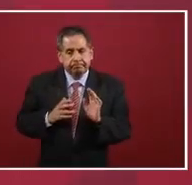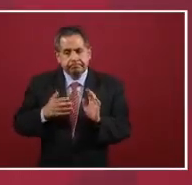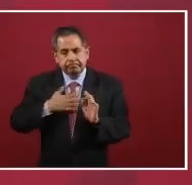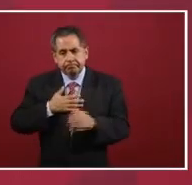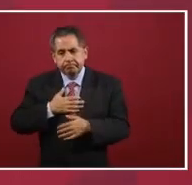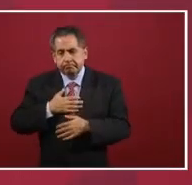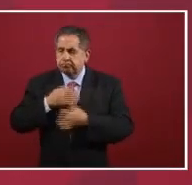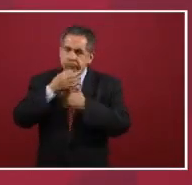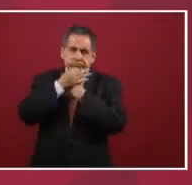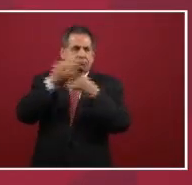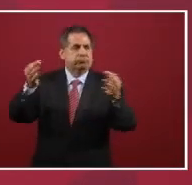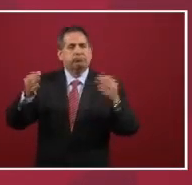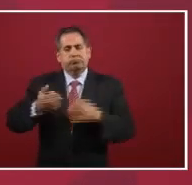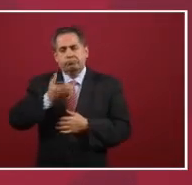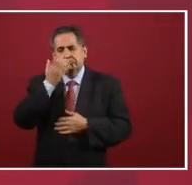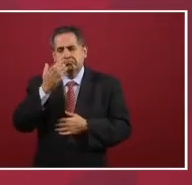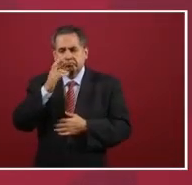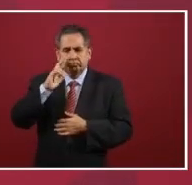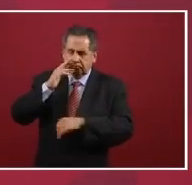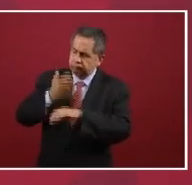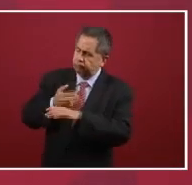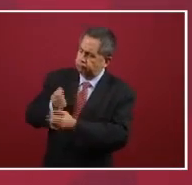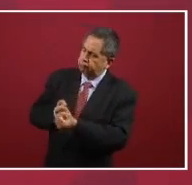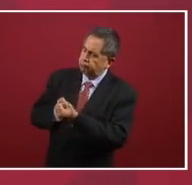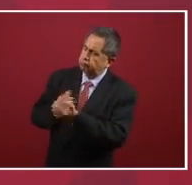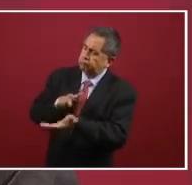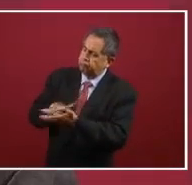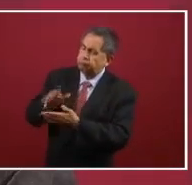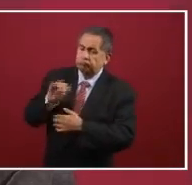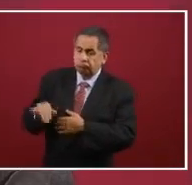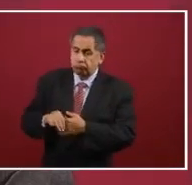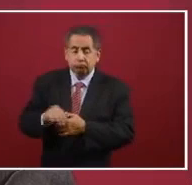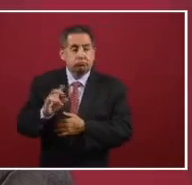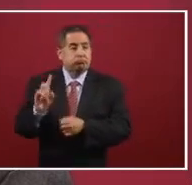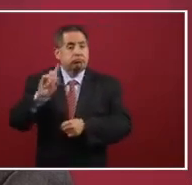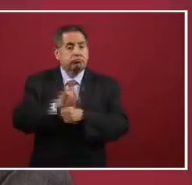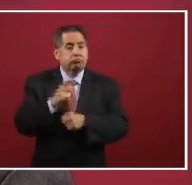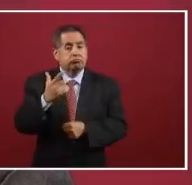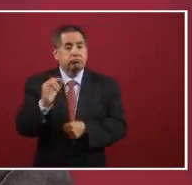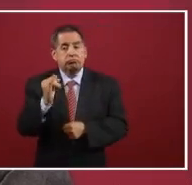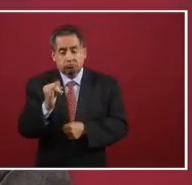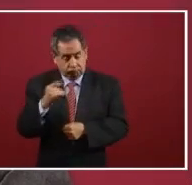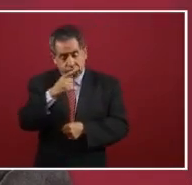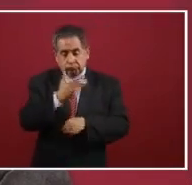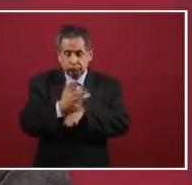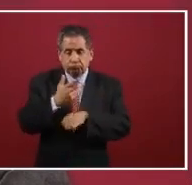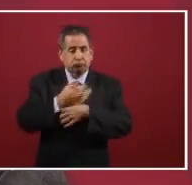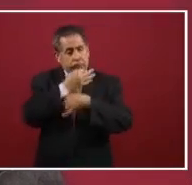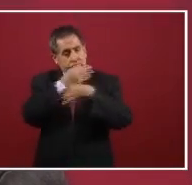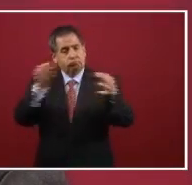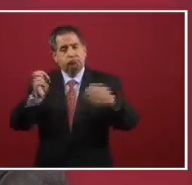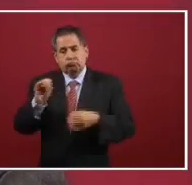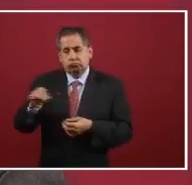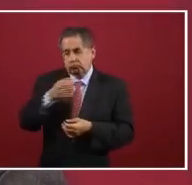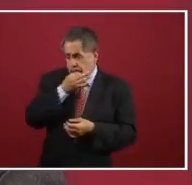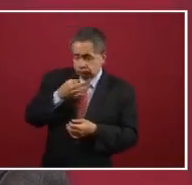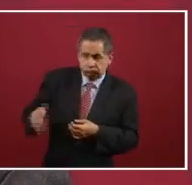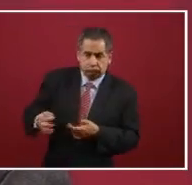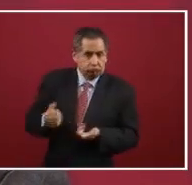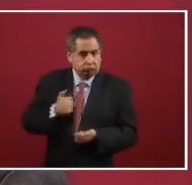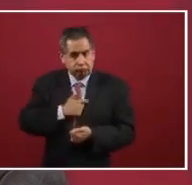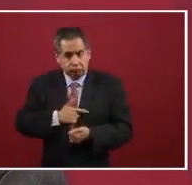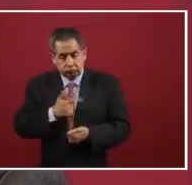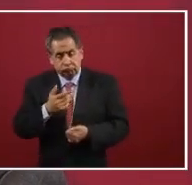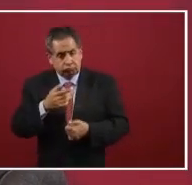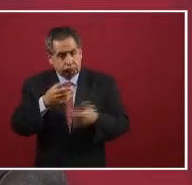declaración pública su respaldo al plan, y Estados Unidos lo hizo el día 7 de junio. Y con mucho gusto yo